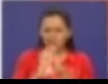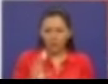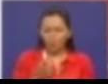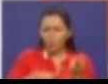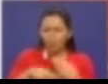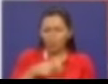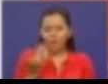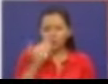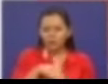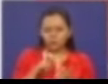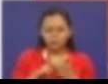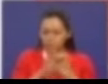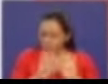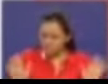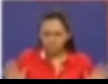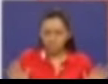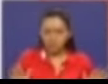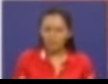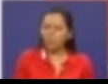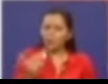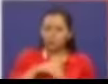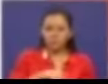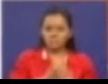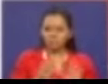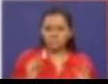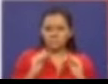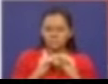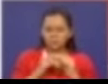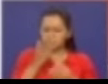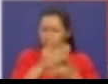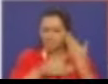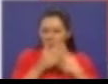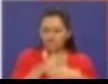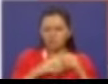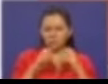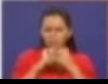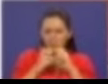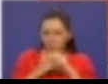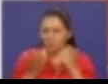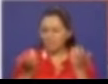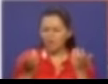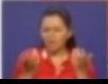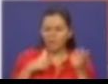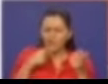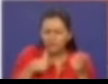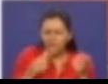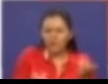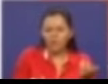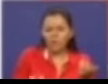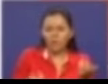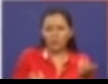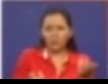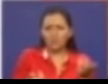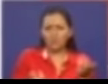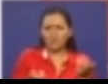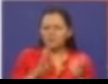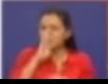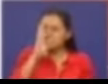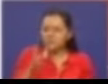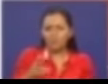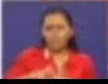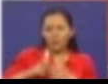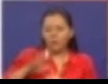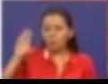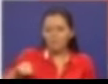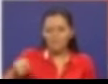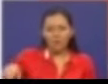no volverán. Que nunca más regrese ese pasado nefasto una vez más que ha enlutado o